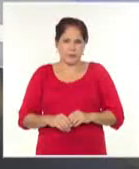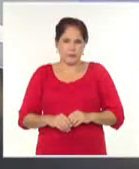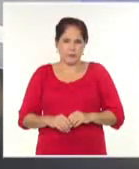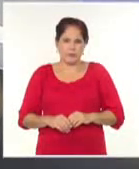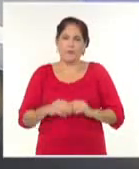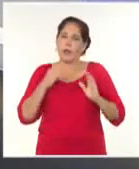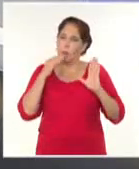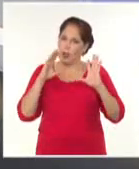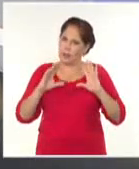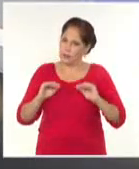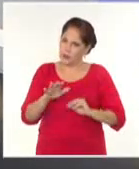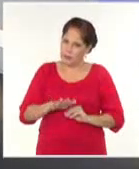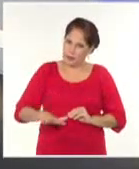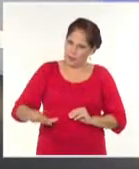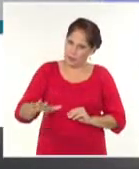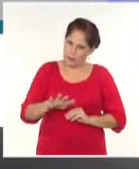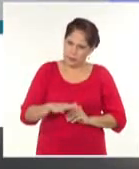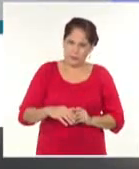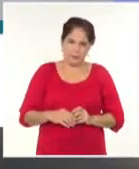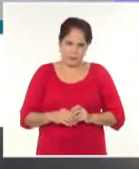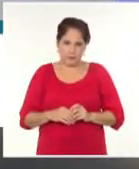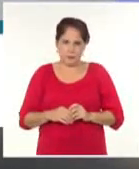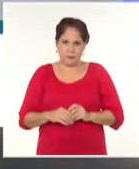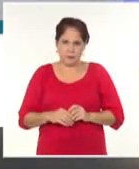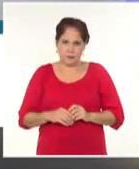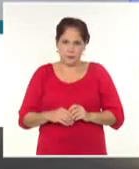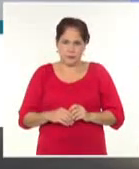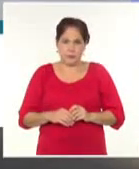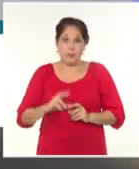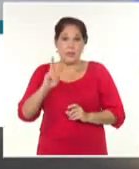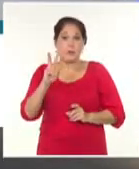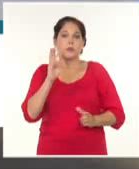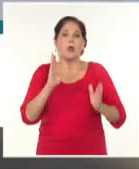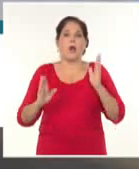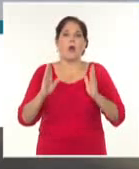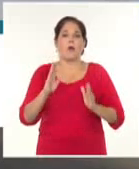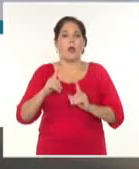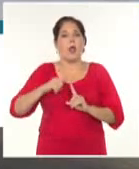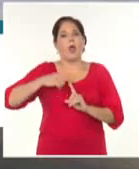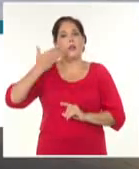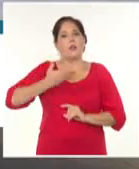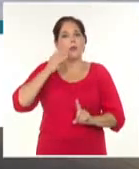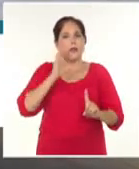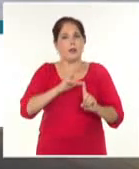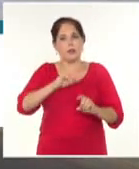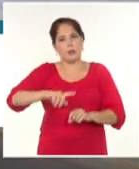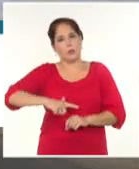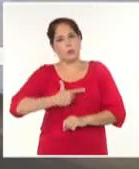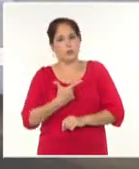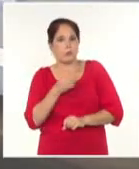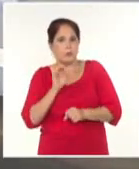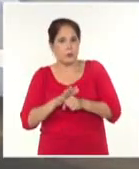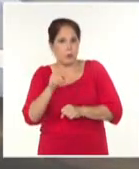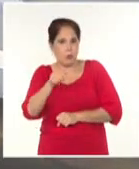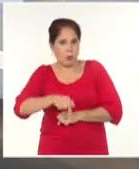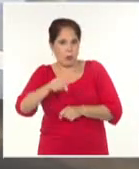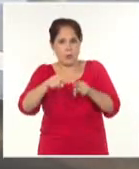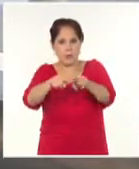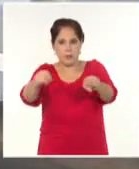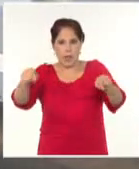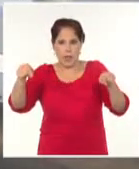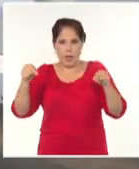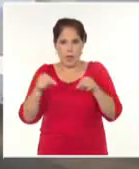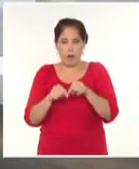Muy buenas noches, qué placer saludarles. La segunda jornada de teoría y crítica cultural inició hoy en el Salón de Mayo